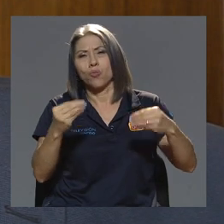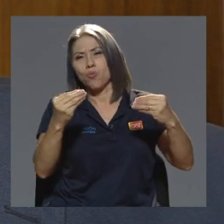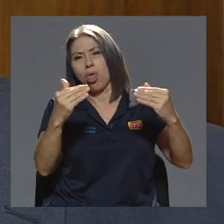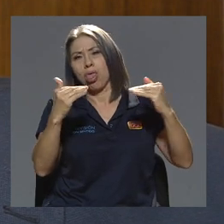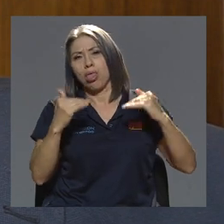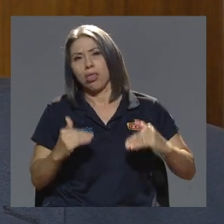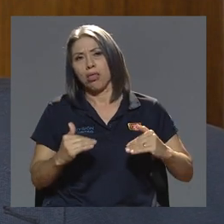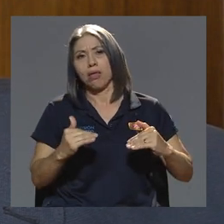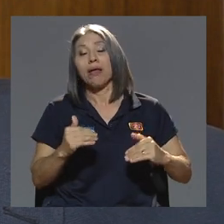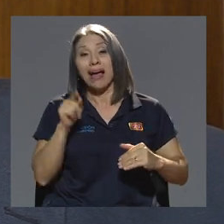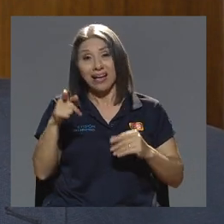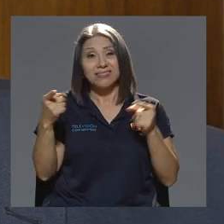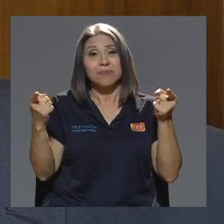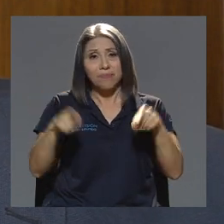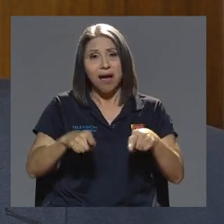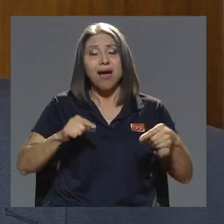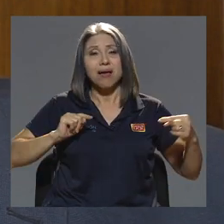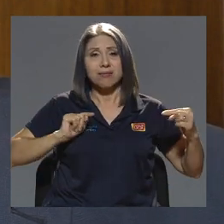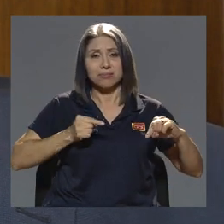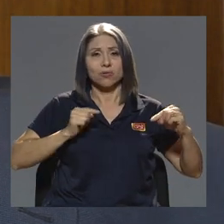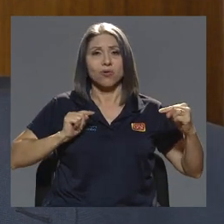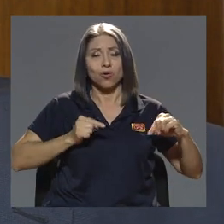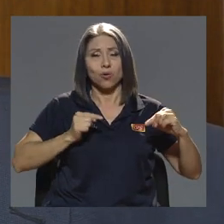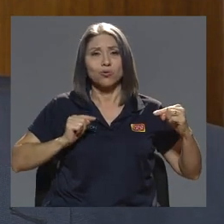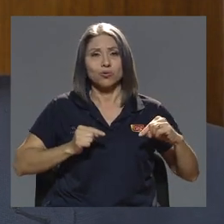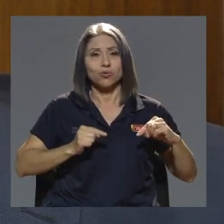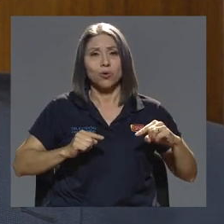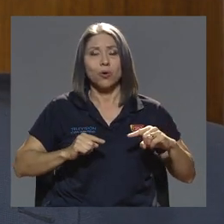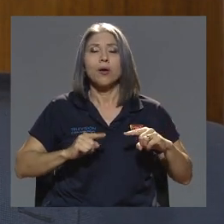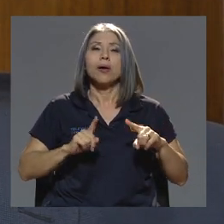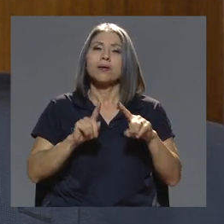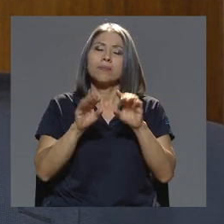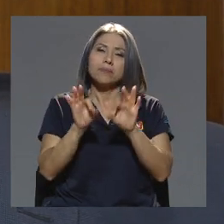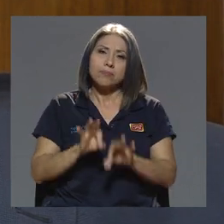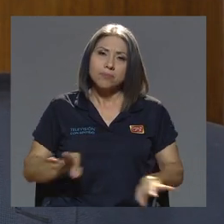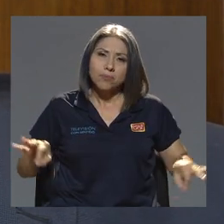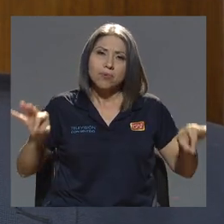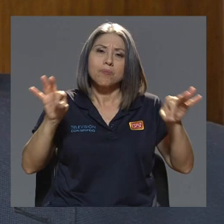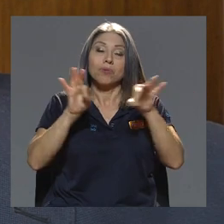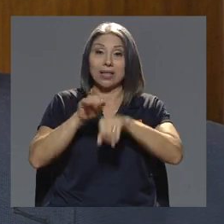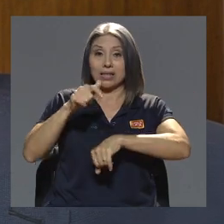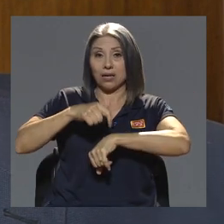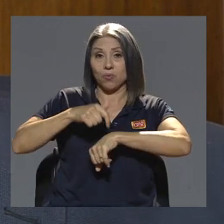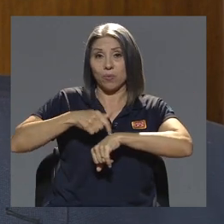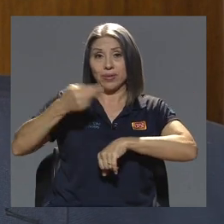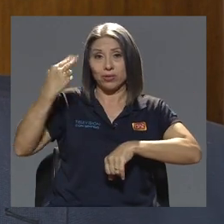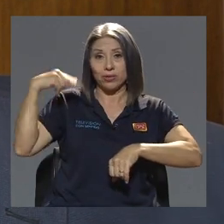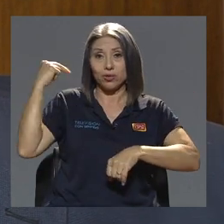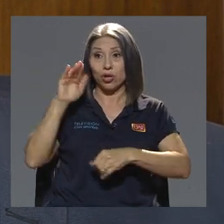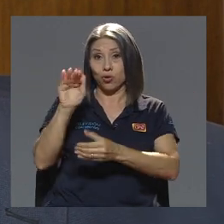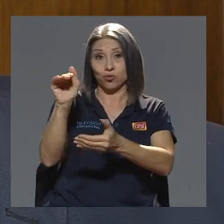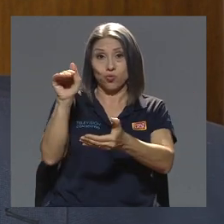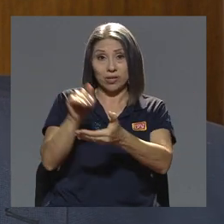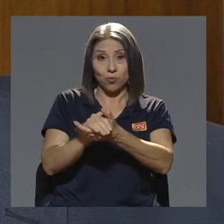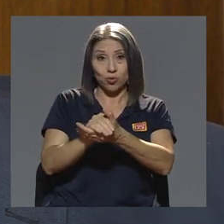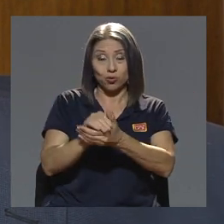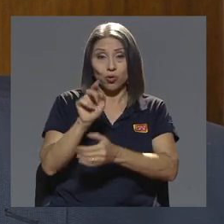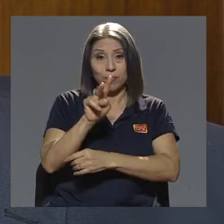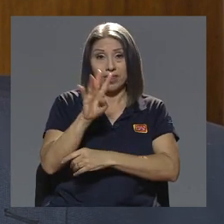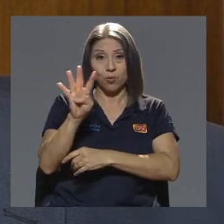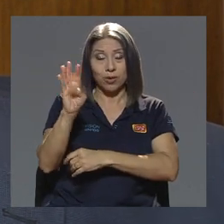Así pasa y es doloroso, pero creo que es muy importante que en un momento histórico su esposo, a los 24 años, llegue a